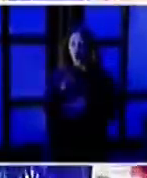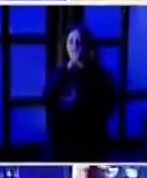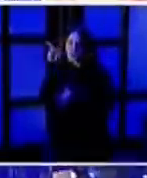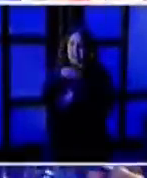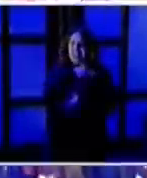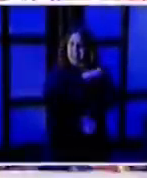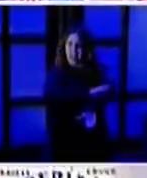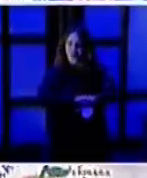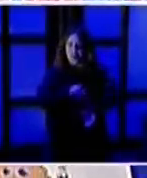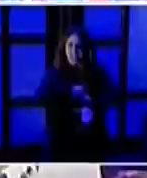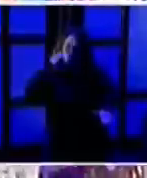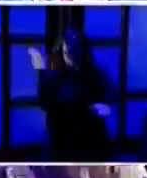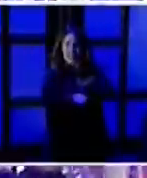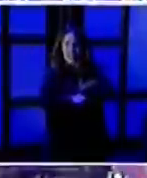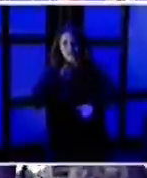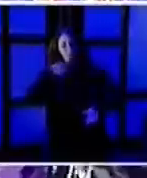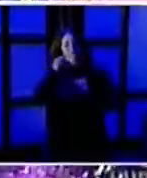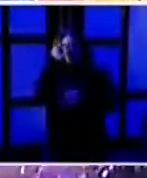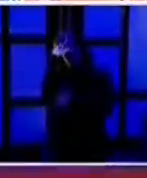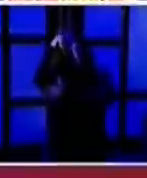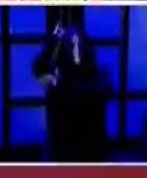pierna, fíjate qué mala suerte,